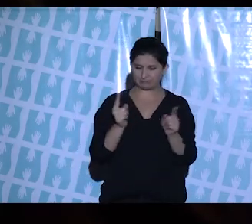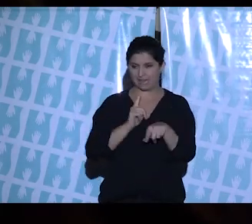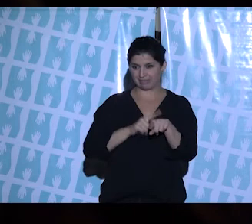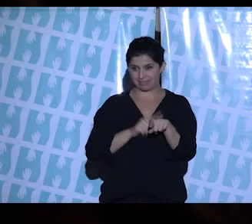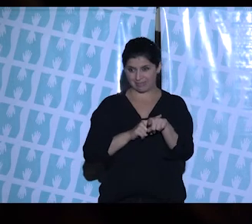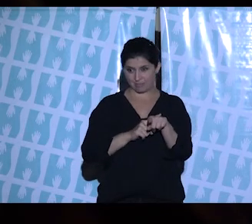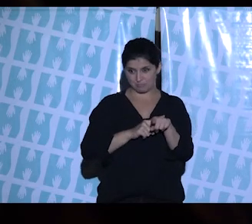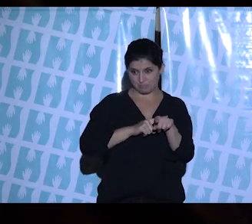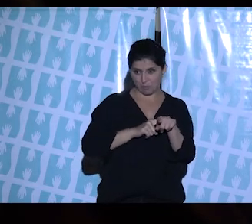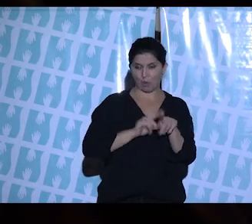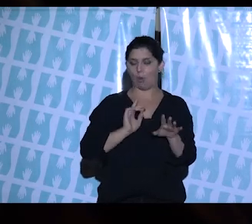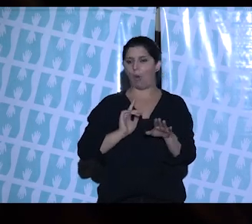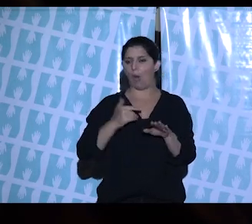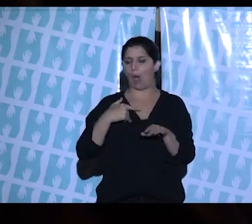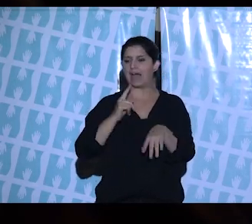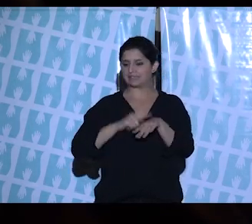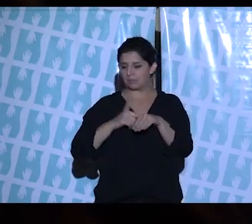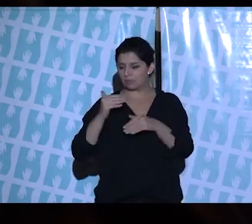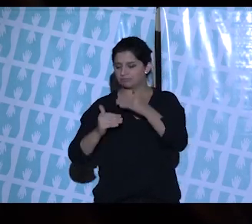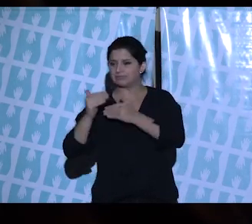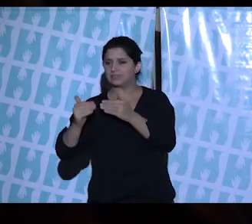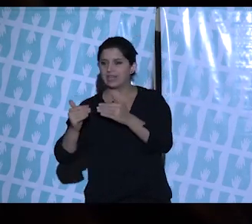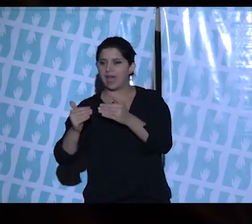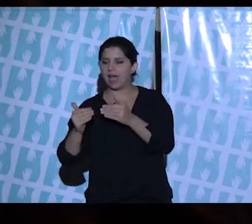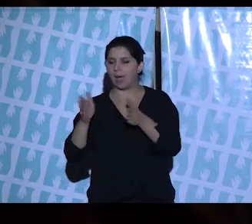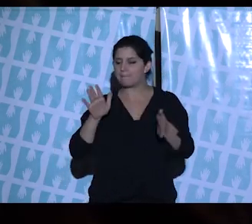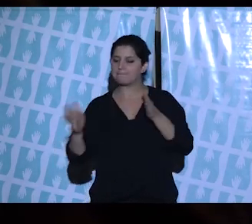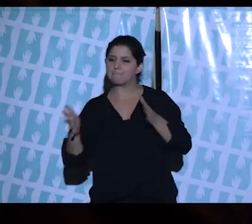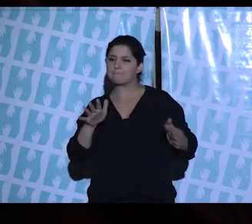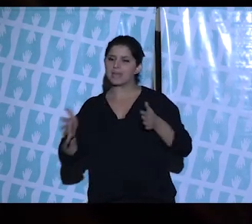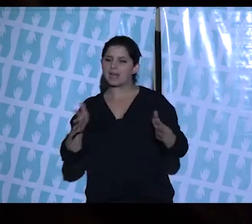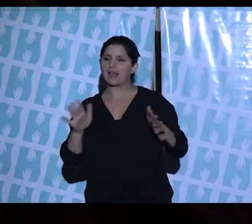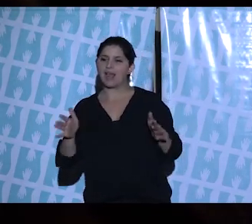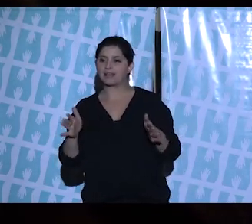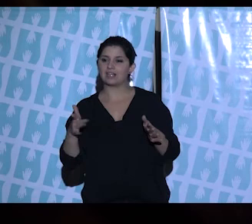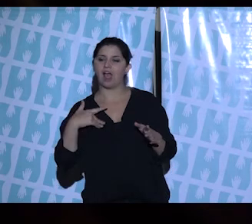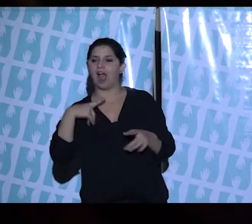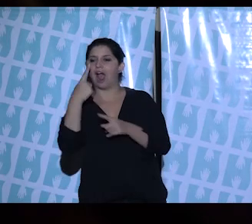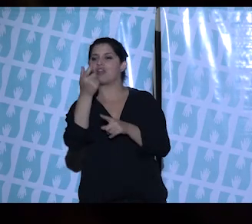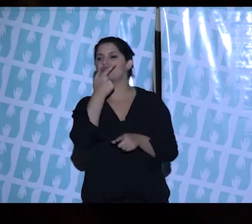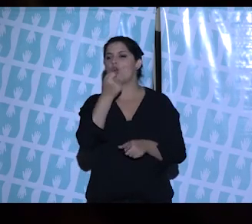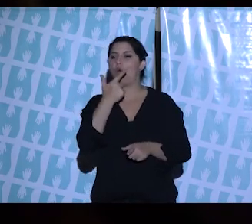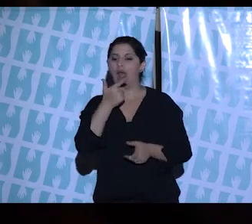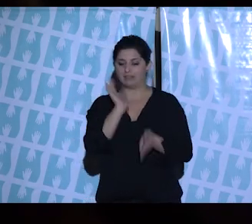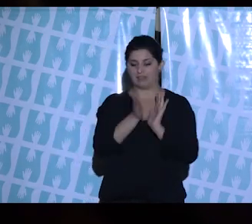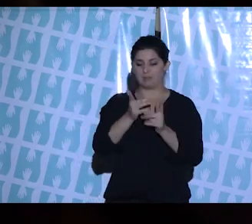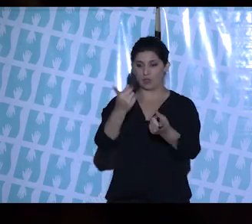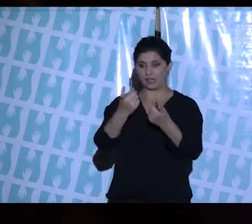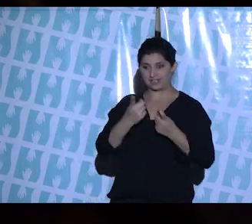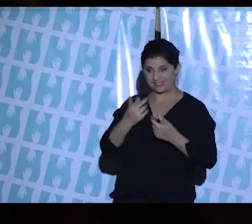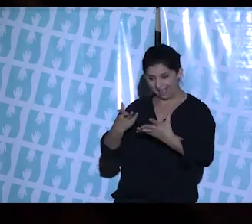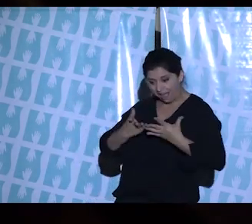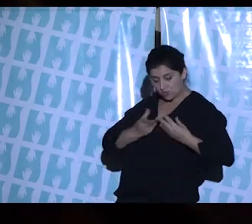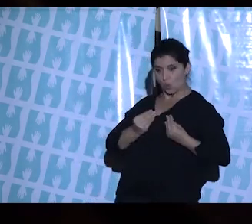del tiempo, lo que se llama el margen terapéutico, que es la dosis necesaria para producir